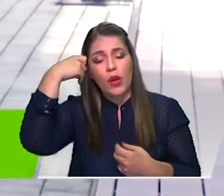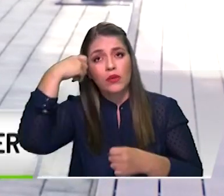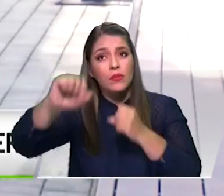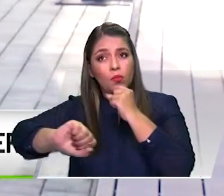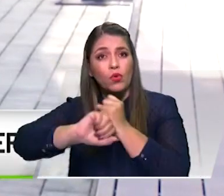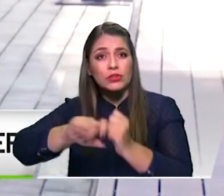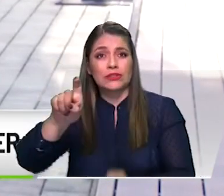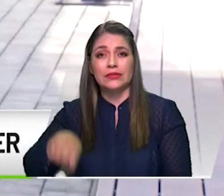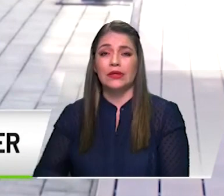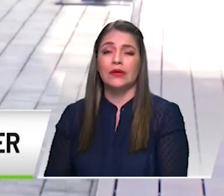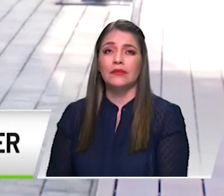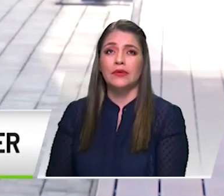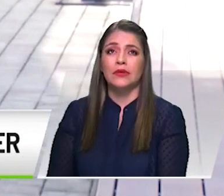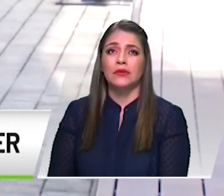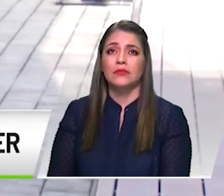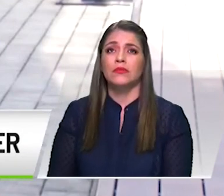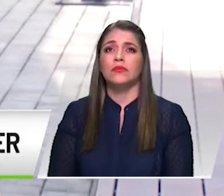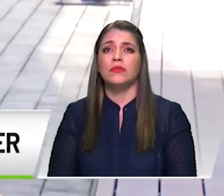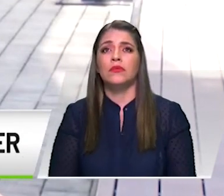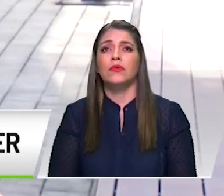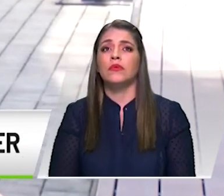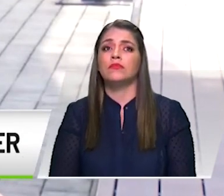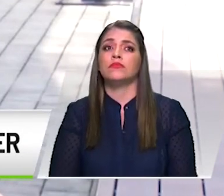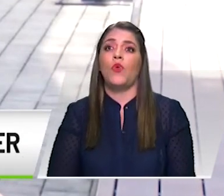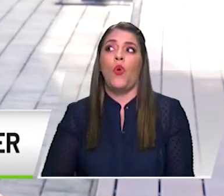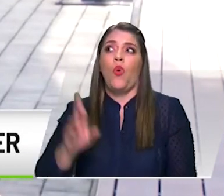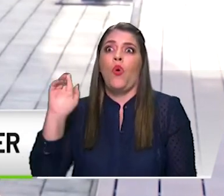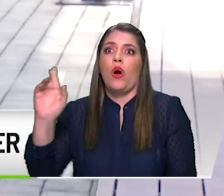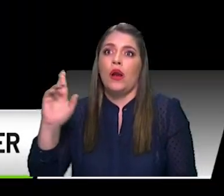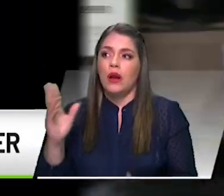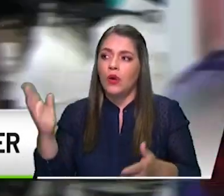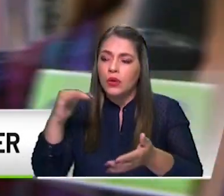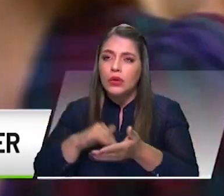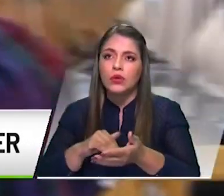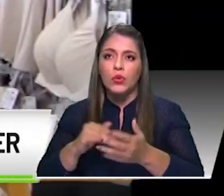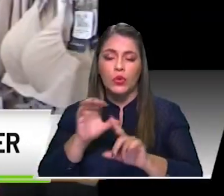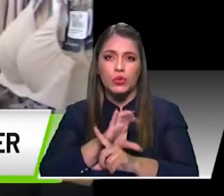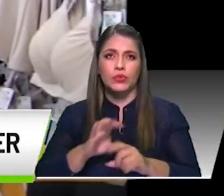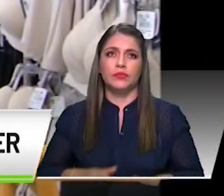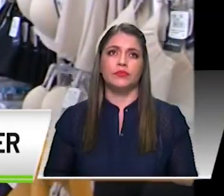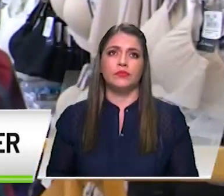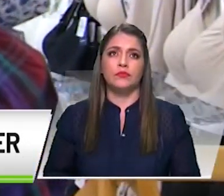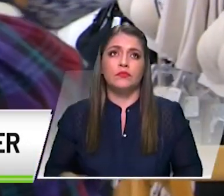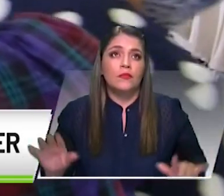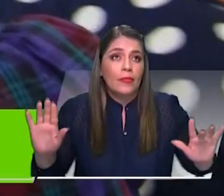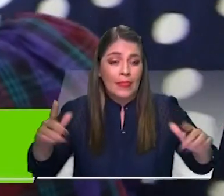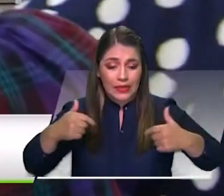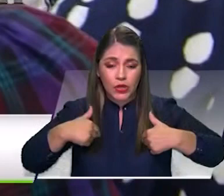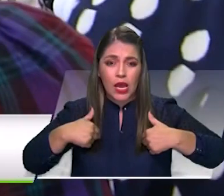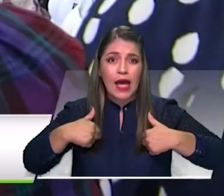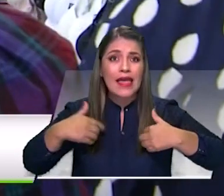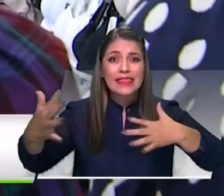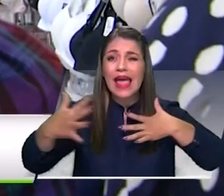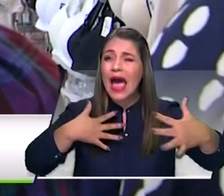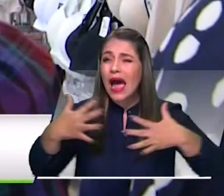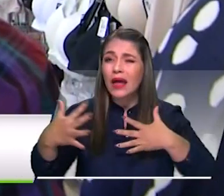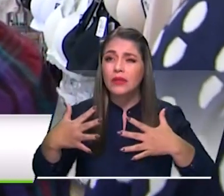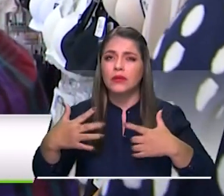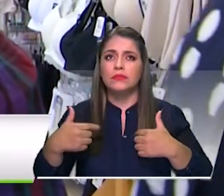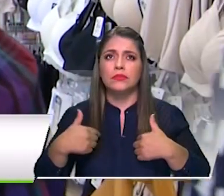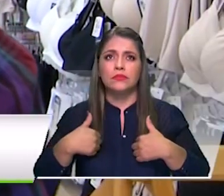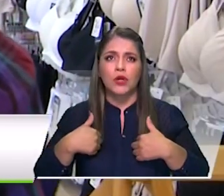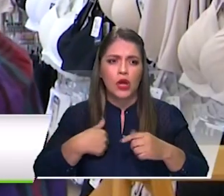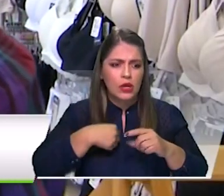que todo se abra y vuelva la cultura a reinar en el pueblo. El teatro siempre está dentro de mis opciones, entonces si no es